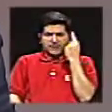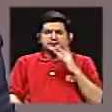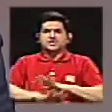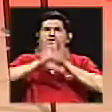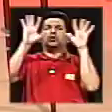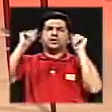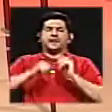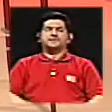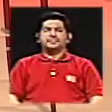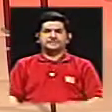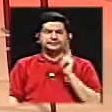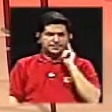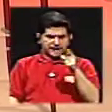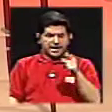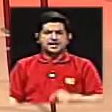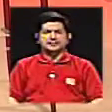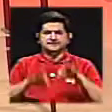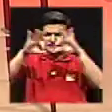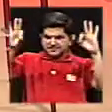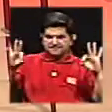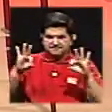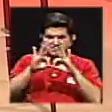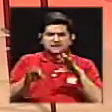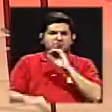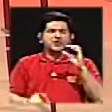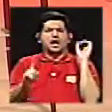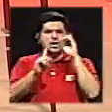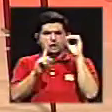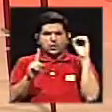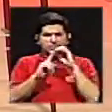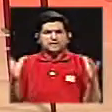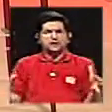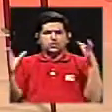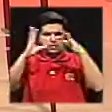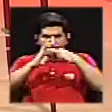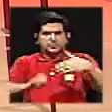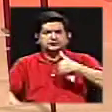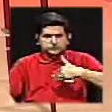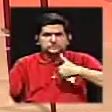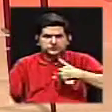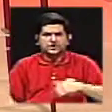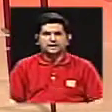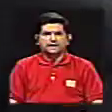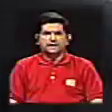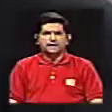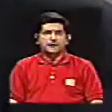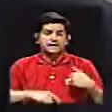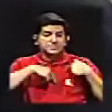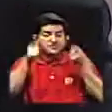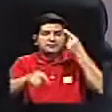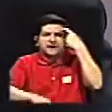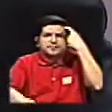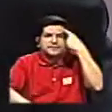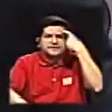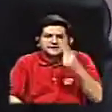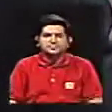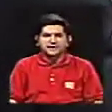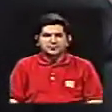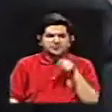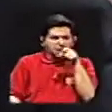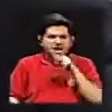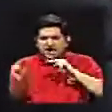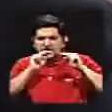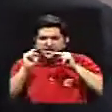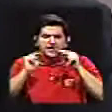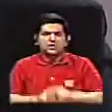claridad que esa filmina y esos objetivos se refieren, o por lo menos conducen a pensar en un intercambio